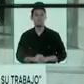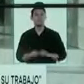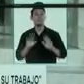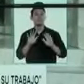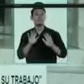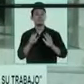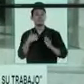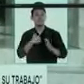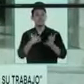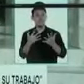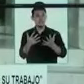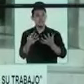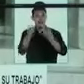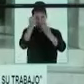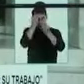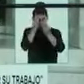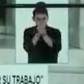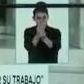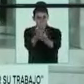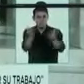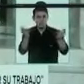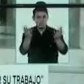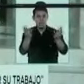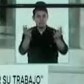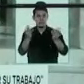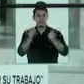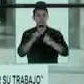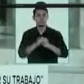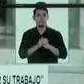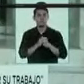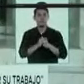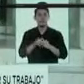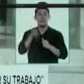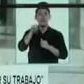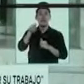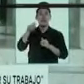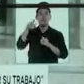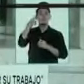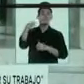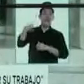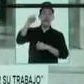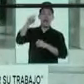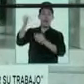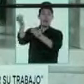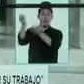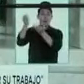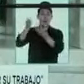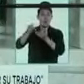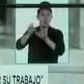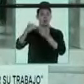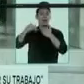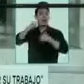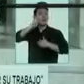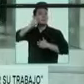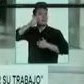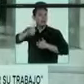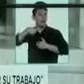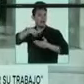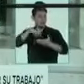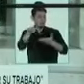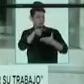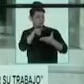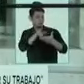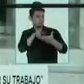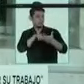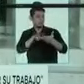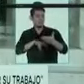Con M de... M, ¿no? Ya. Entonces, si se terminan las vacunas ahorita, el 7, no hay nada en todo el mes de marzo. ¿Y